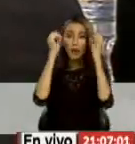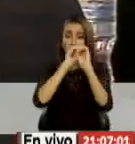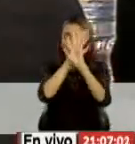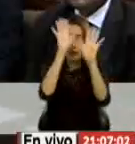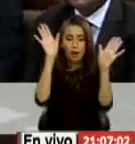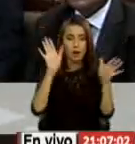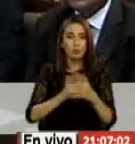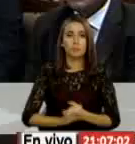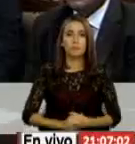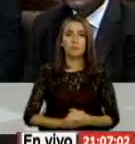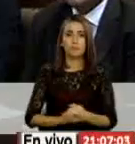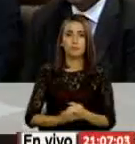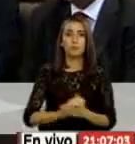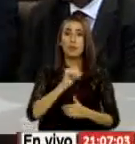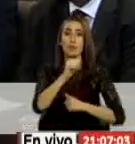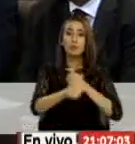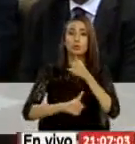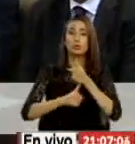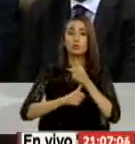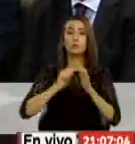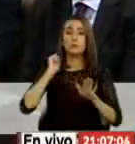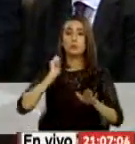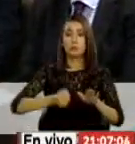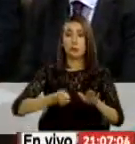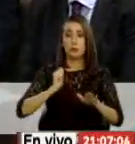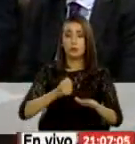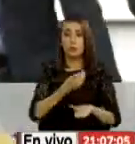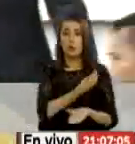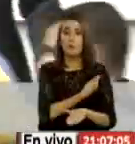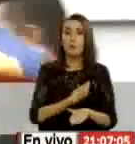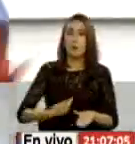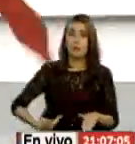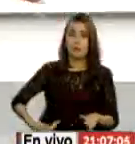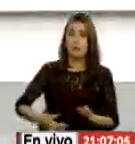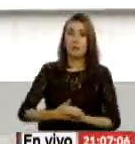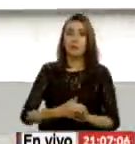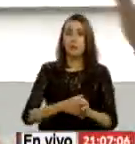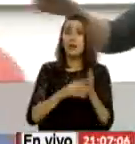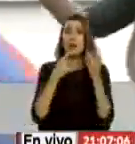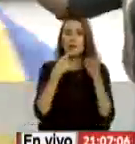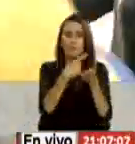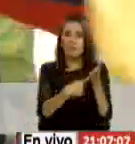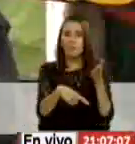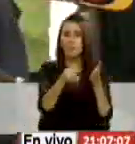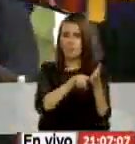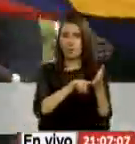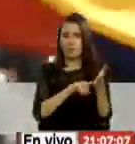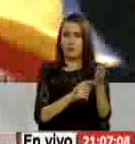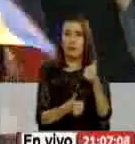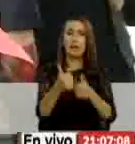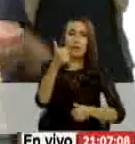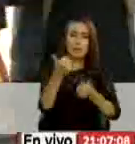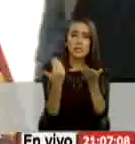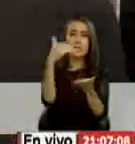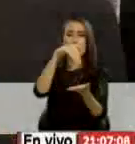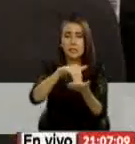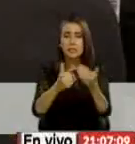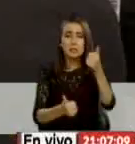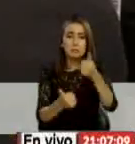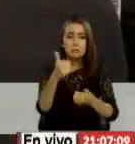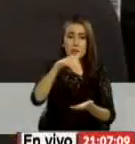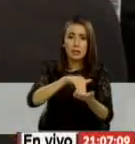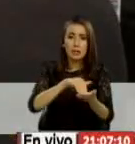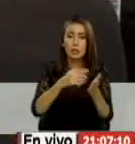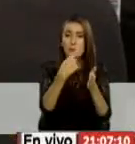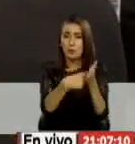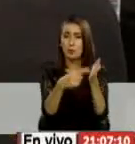a negar. Es el subsecretario jurídico de la presidencia. Dice que prohibir la postulación indefinida firma un derecho y no lo restringe.